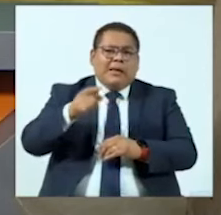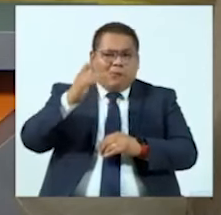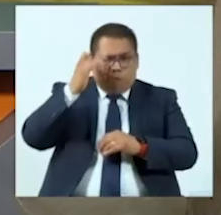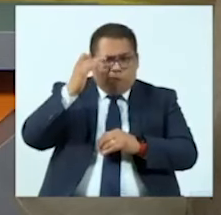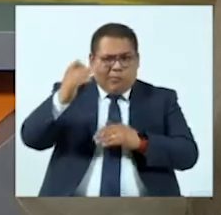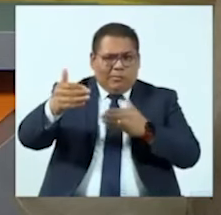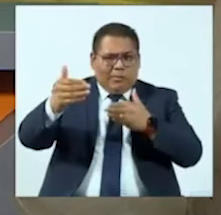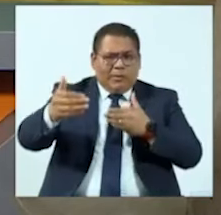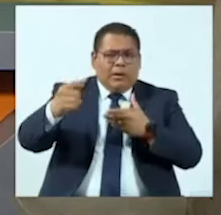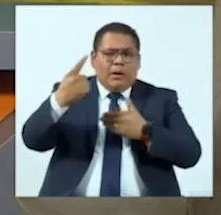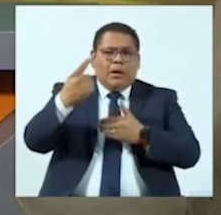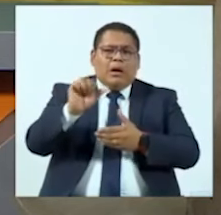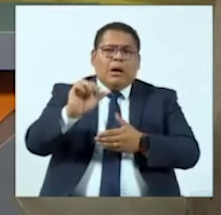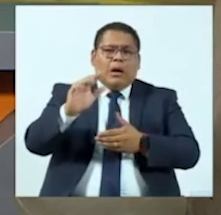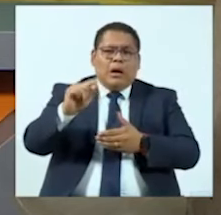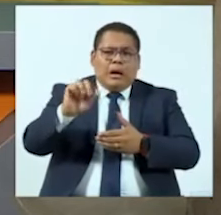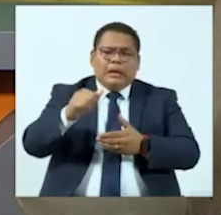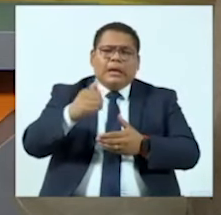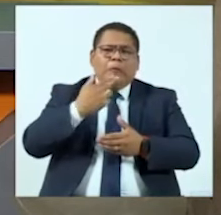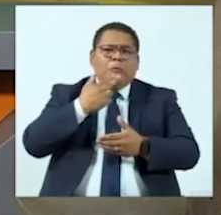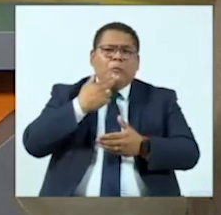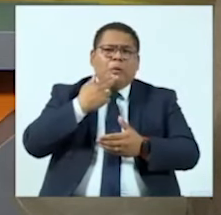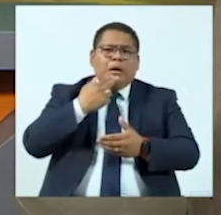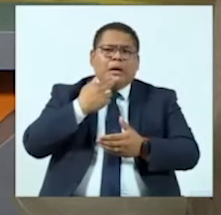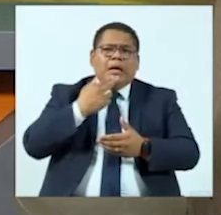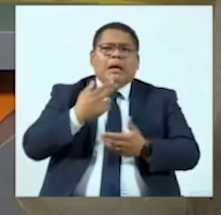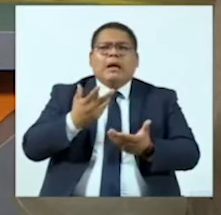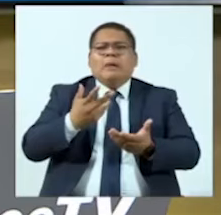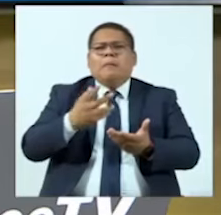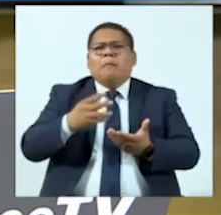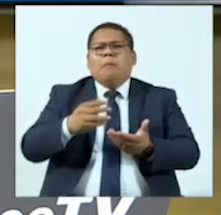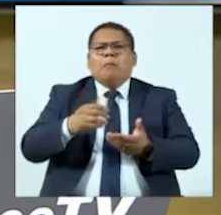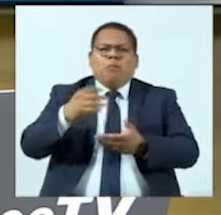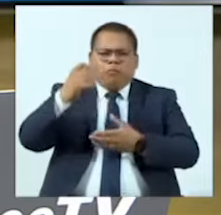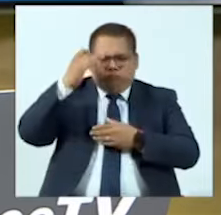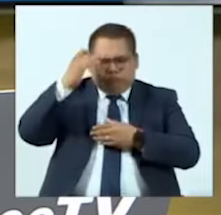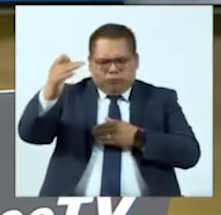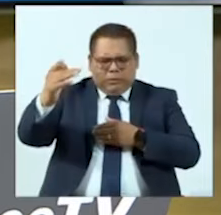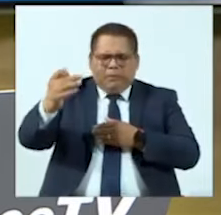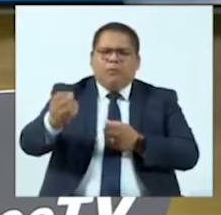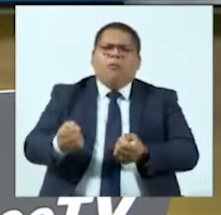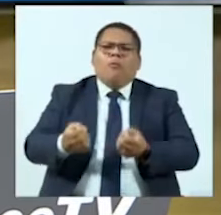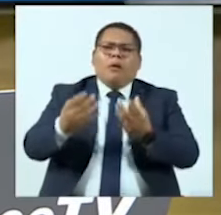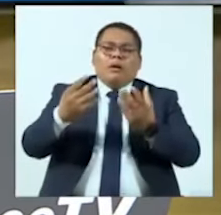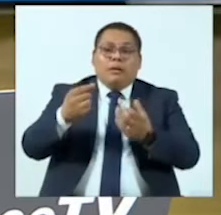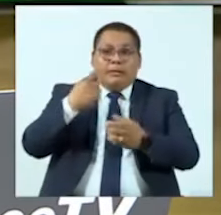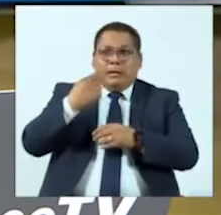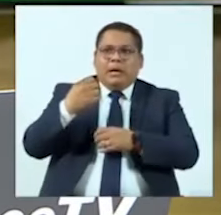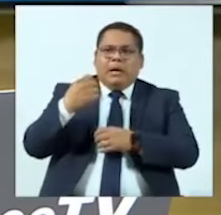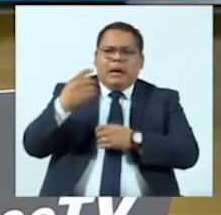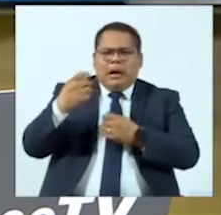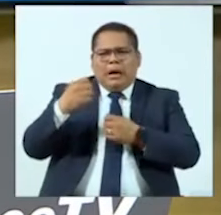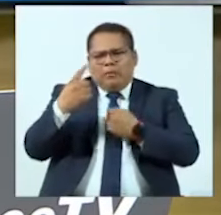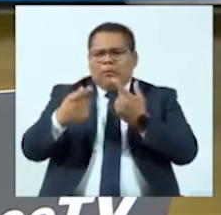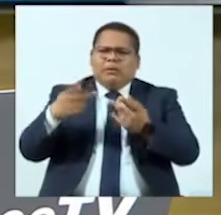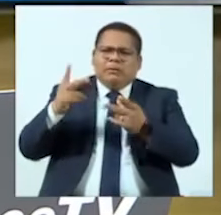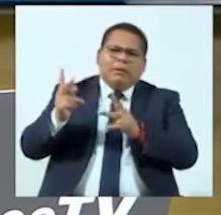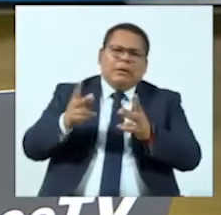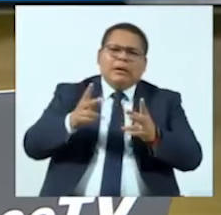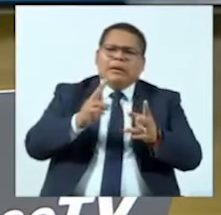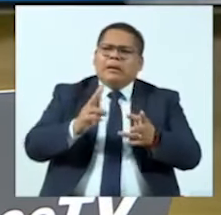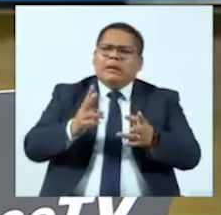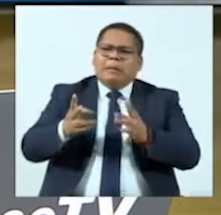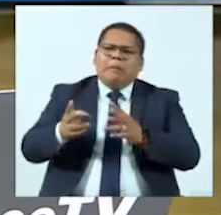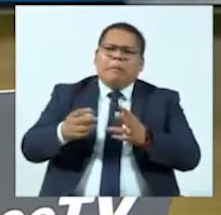vigencia tiene un acta de nacimiento hace rato que estaba platicando ya fuera del estudio con algunas personas me decían pero es que n más te dura 2 meses lo